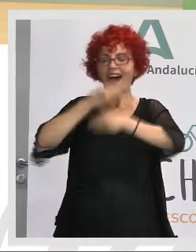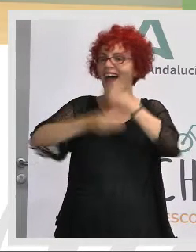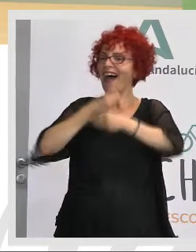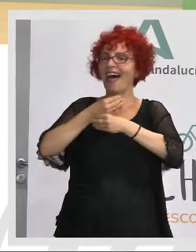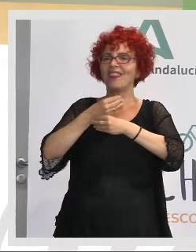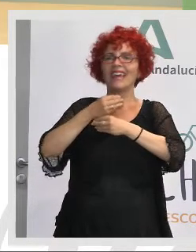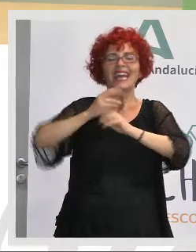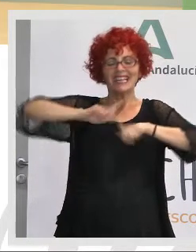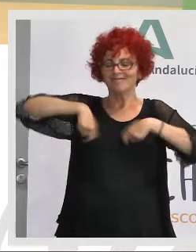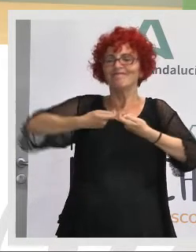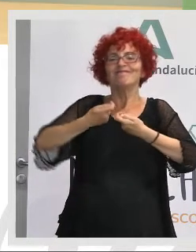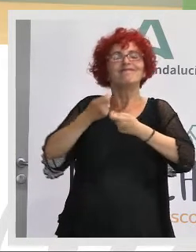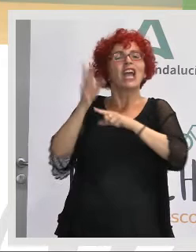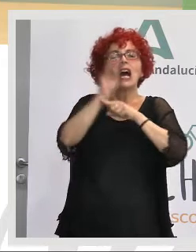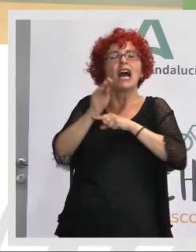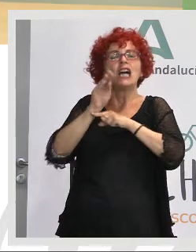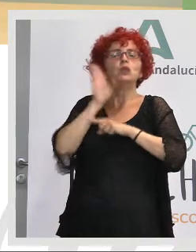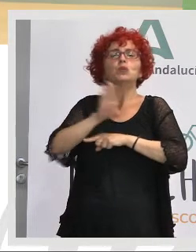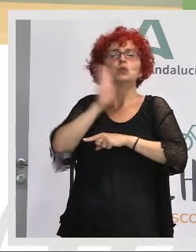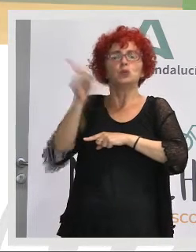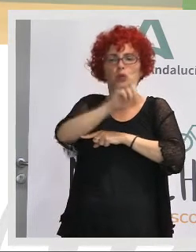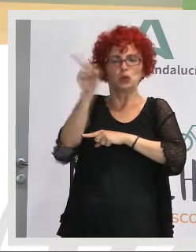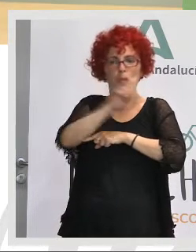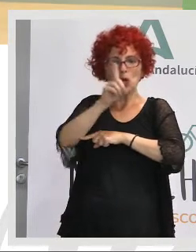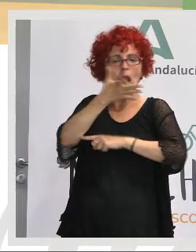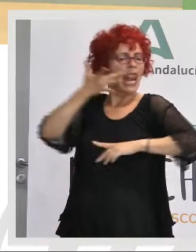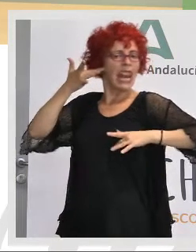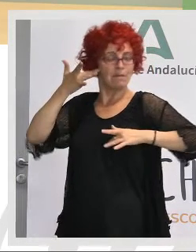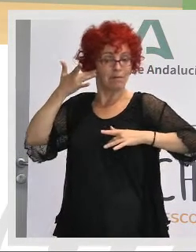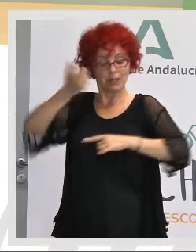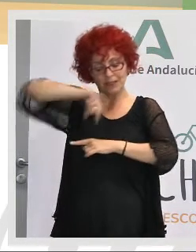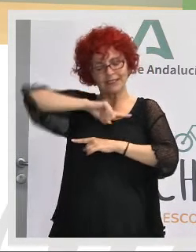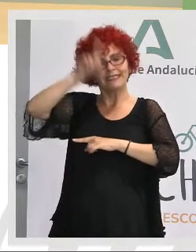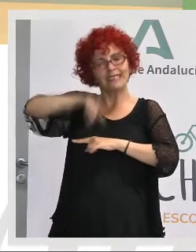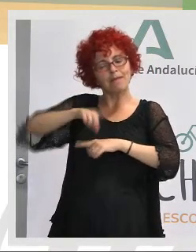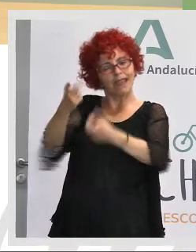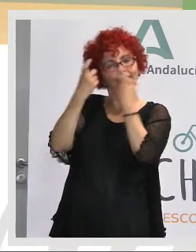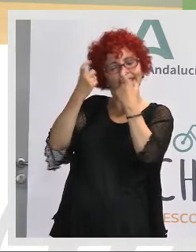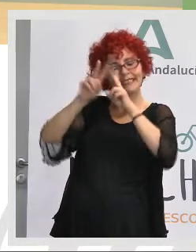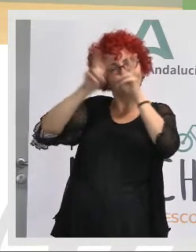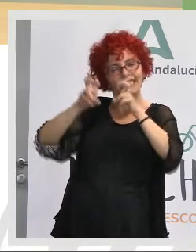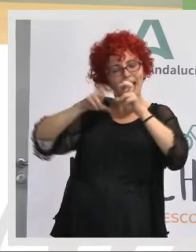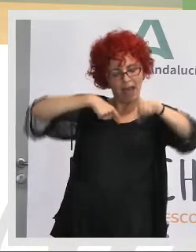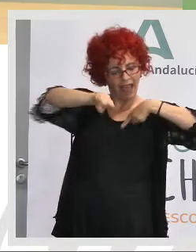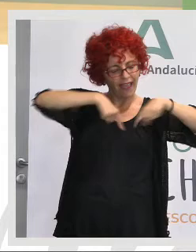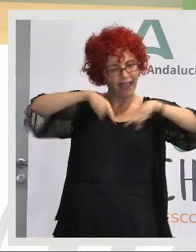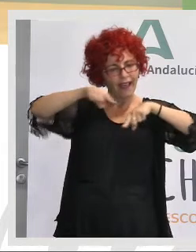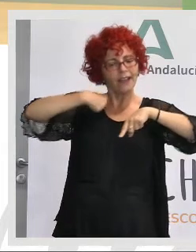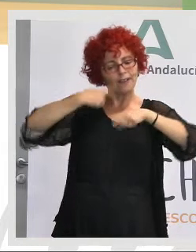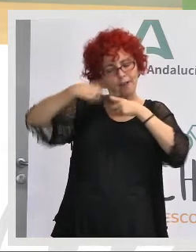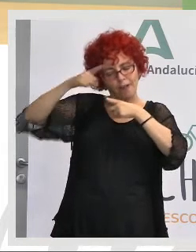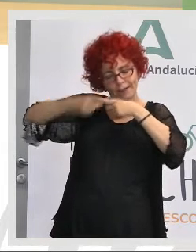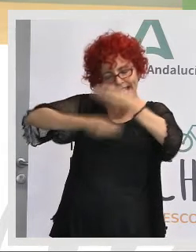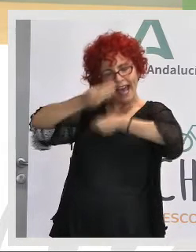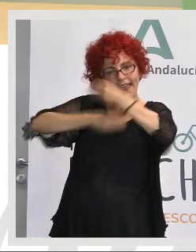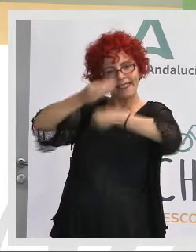también nos muestran clases de educación vial, que es fundamental también desde pequeños asumirlos, ¿no?, para